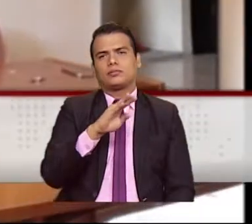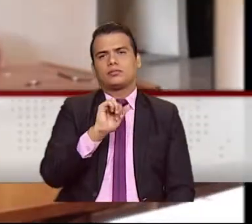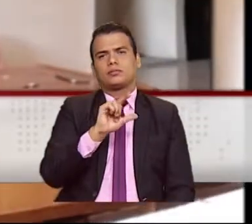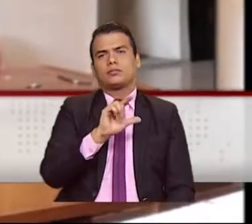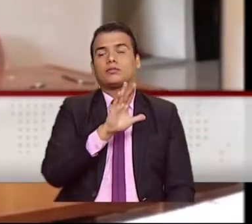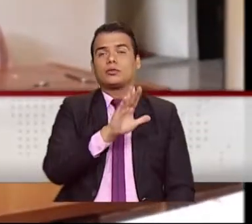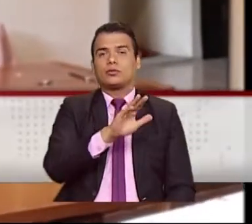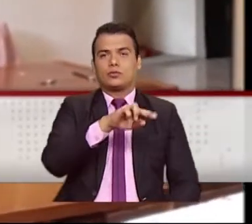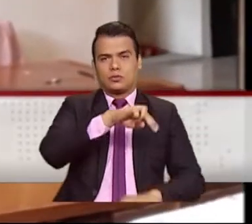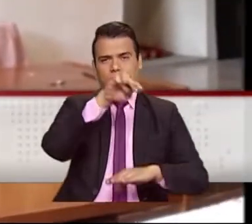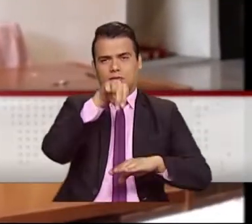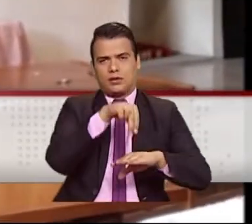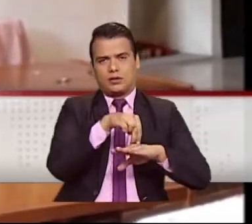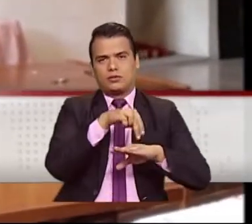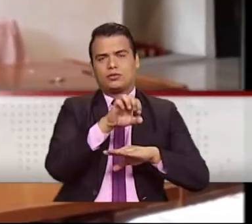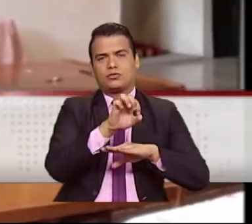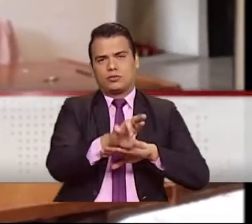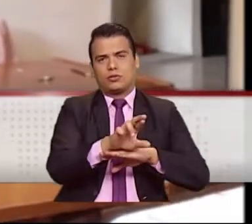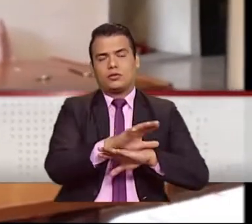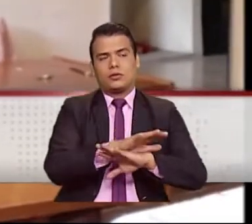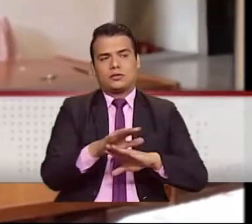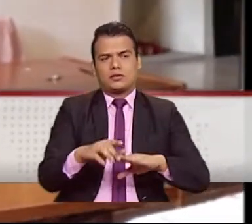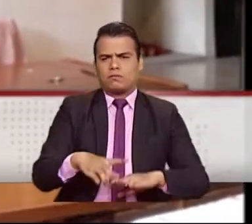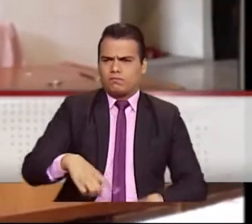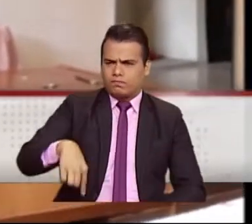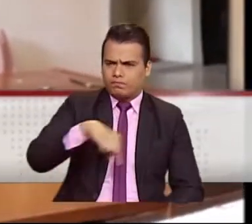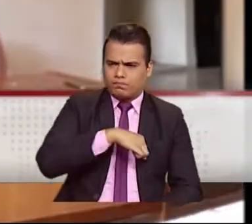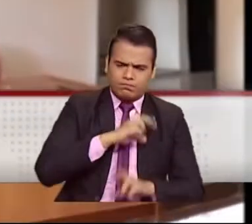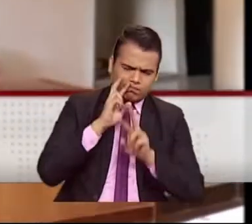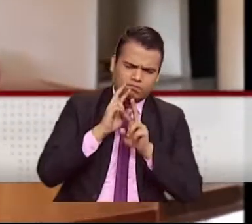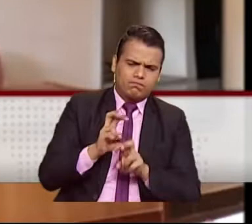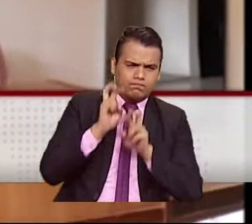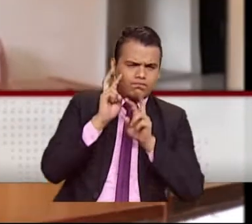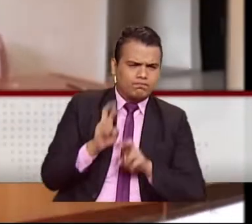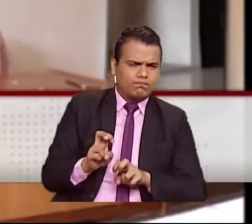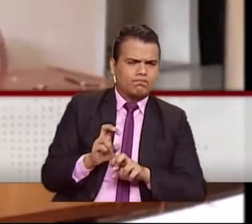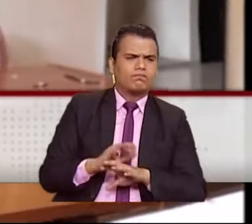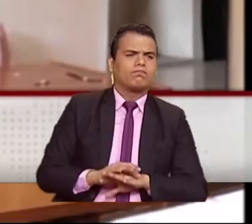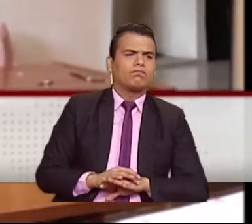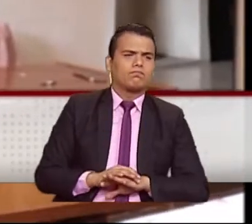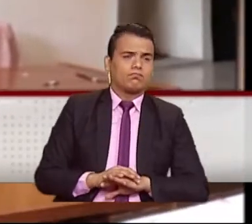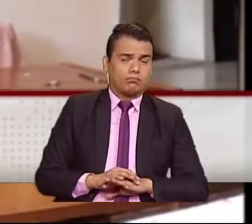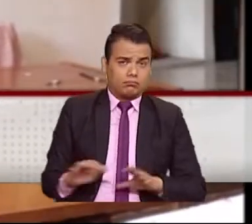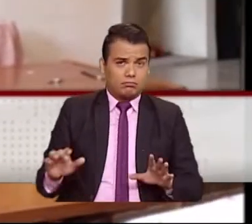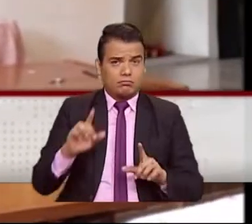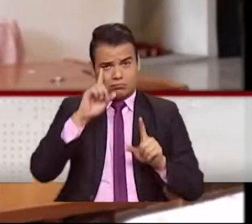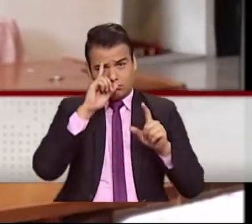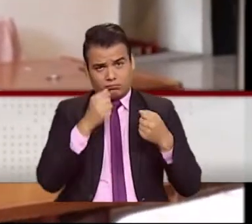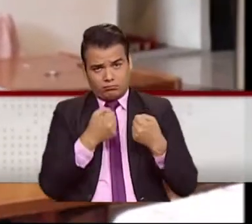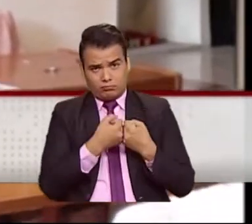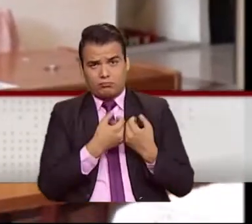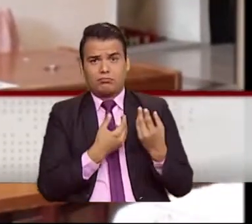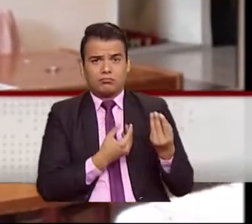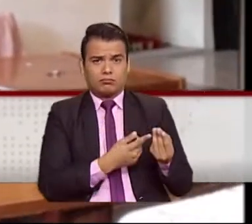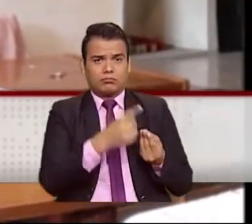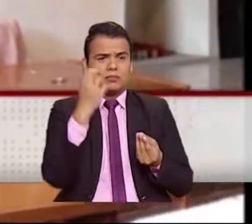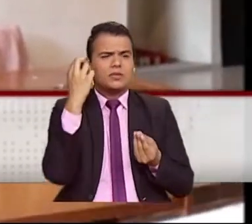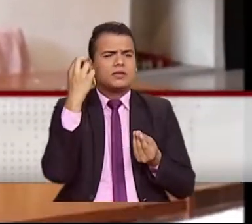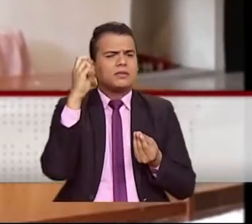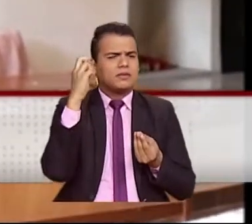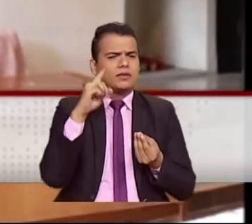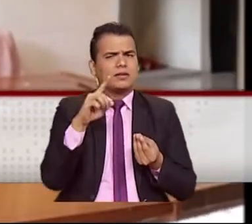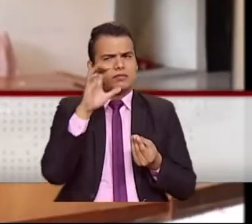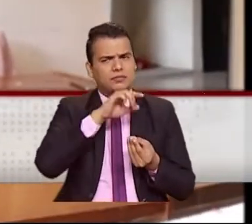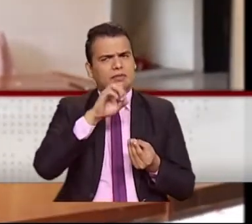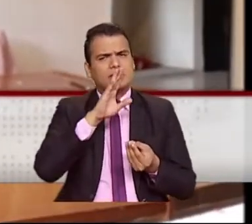Con los adelantos investigativos que llevamos he podido establecer, articulados con nuestra Fiscalía General de la Nación, que fue el ELN